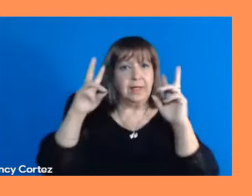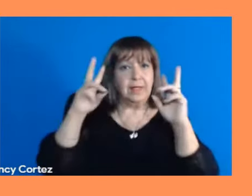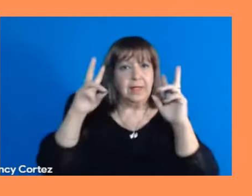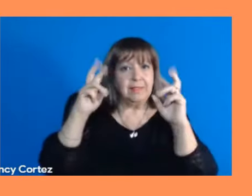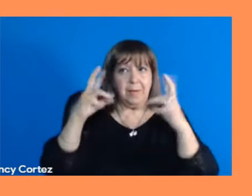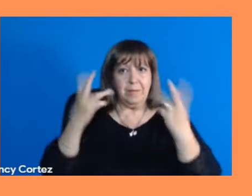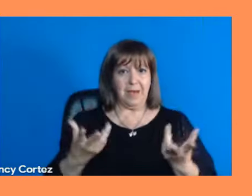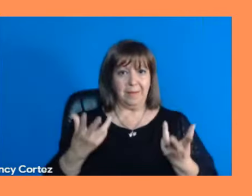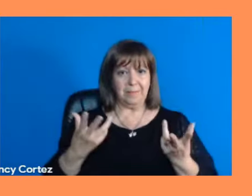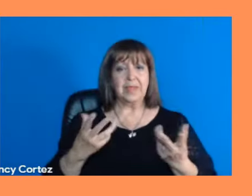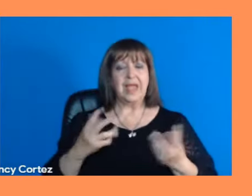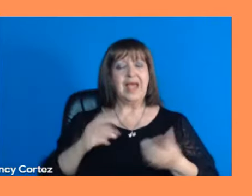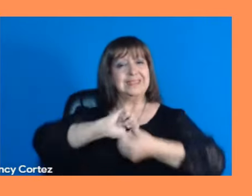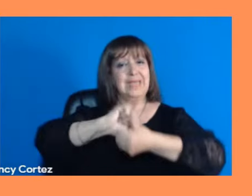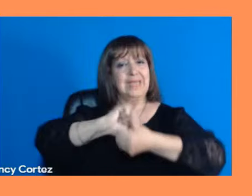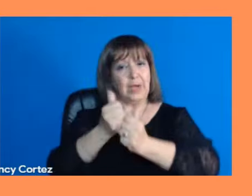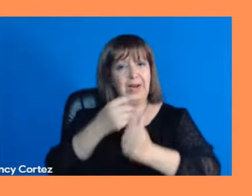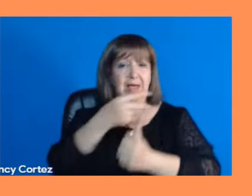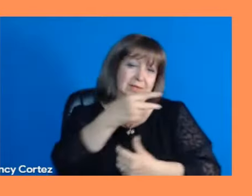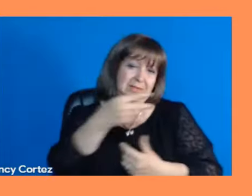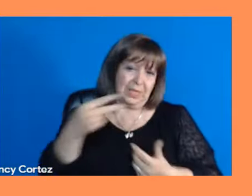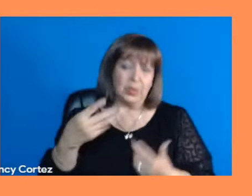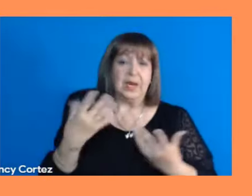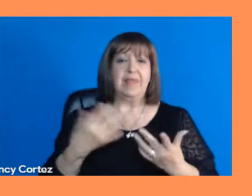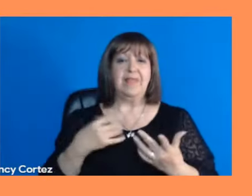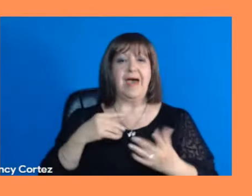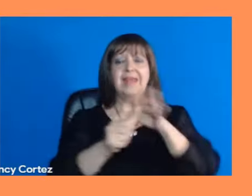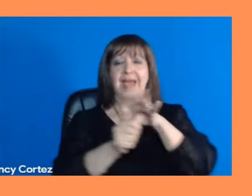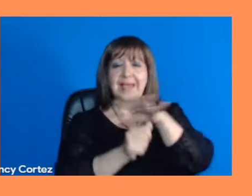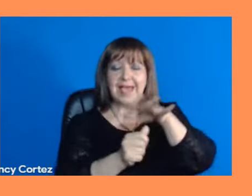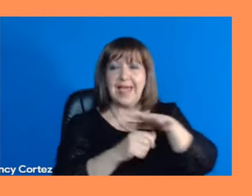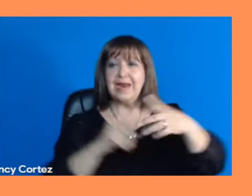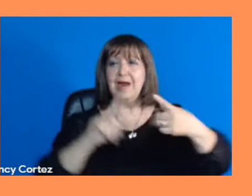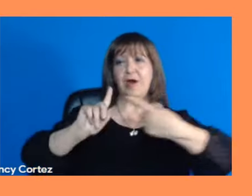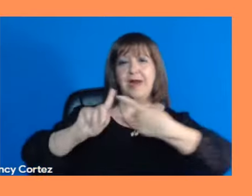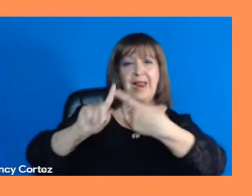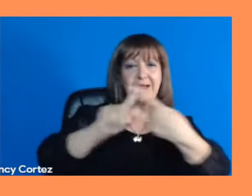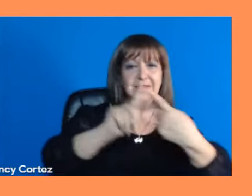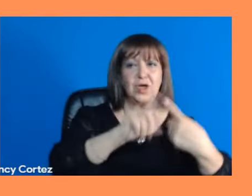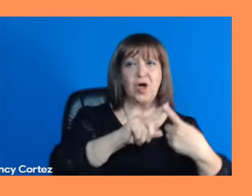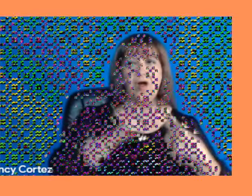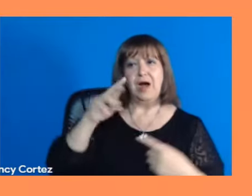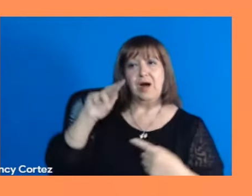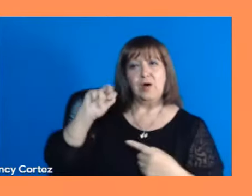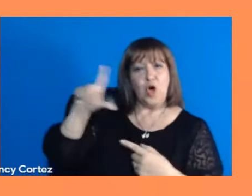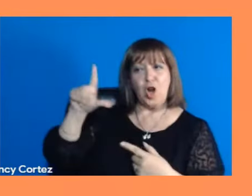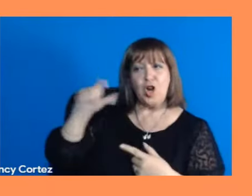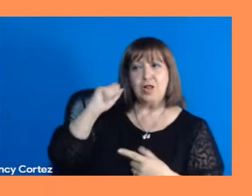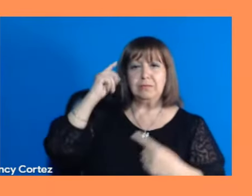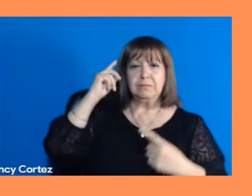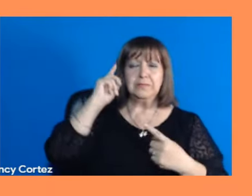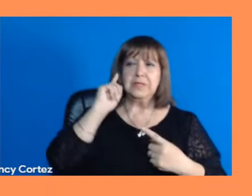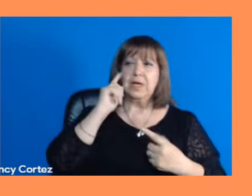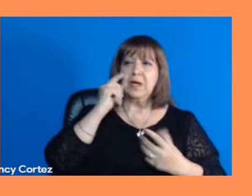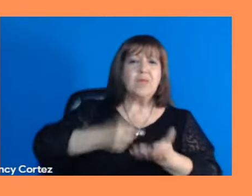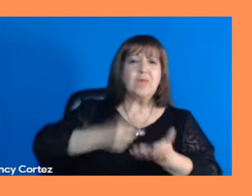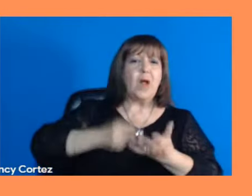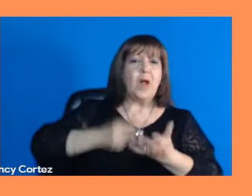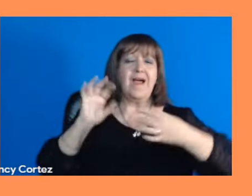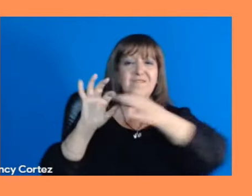sexualidades, géneros, relaciones, roles, mandatos, vínculos, deseos y